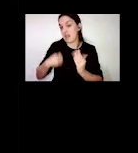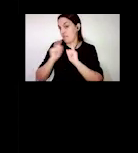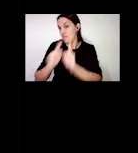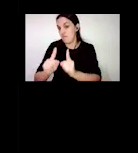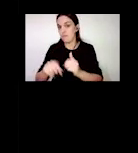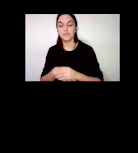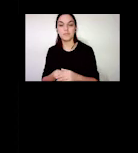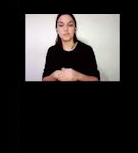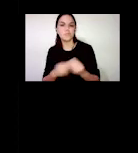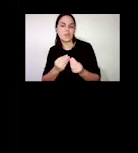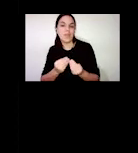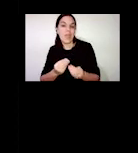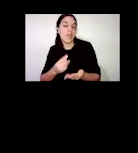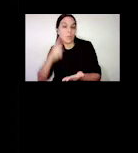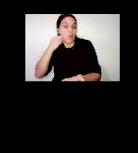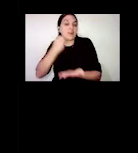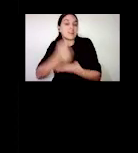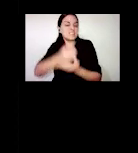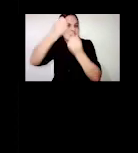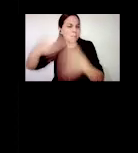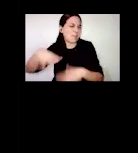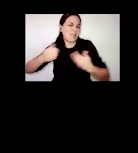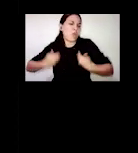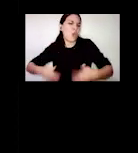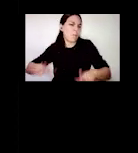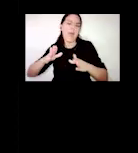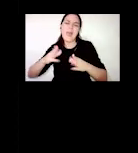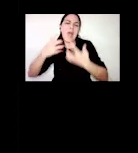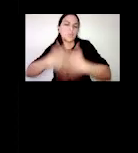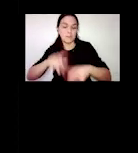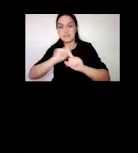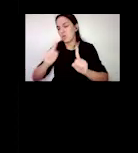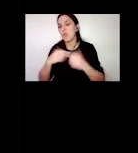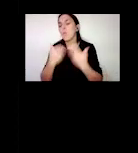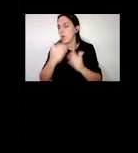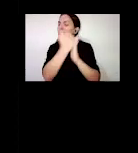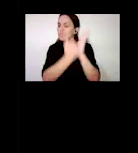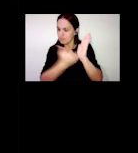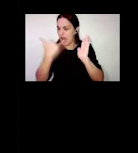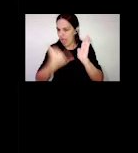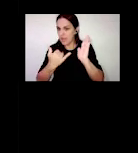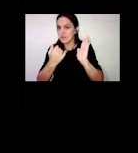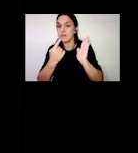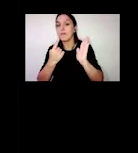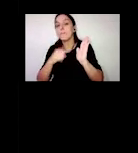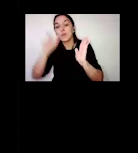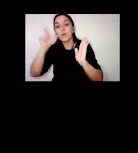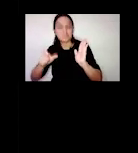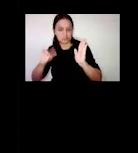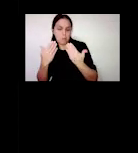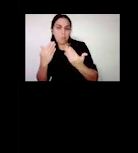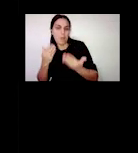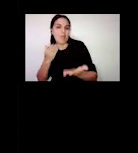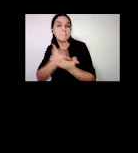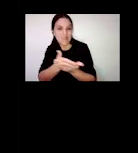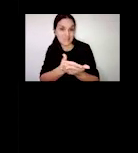de oficio. Se pueden dar las condiciones para que esa residencia se pierda. Ese contribuyente puede estar habilitado para